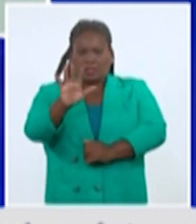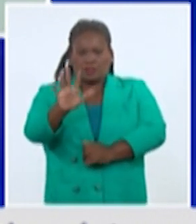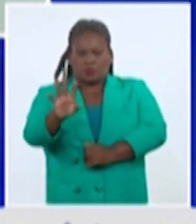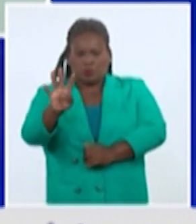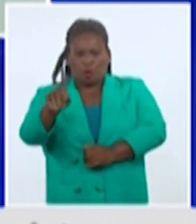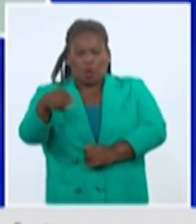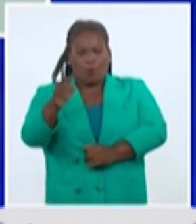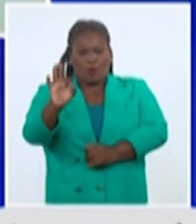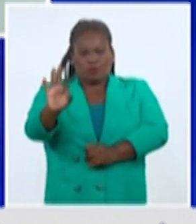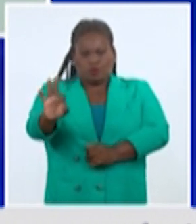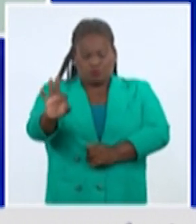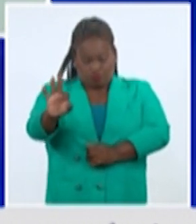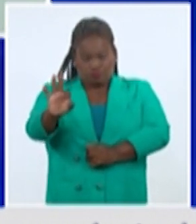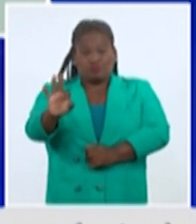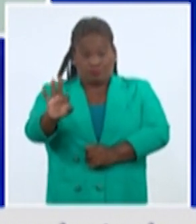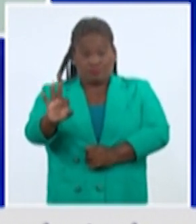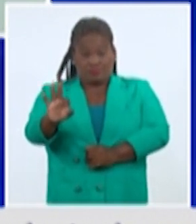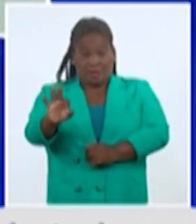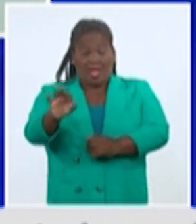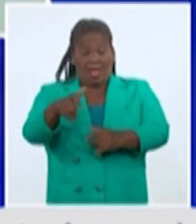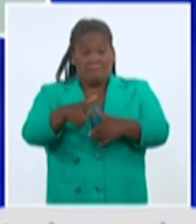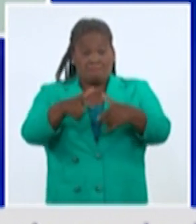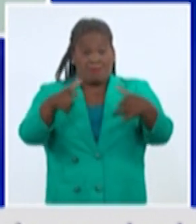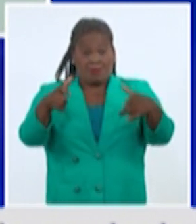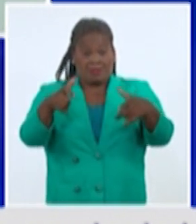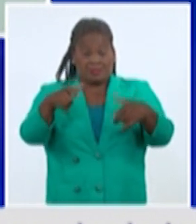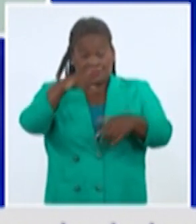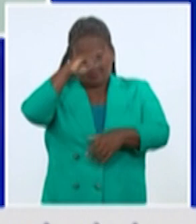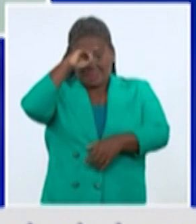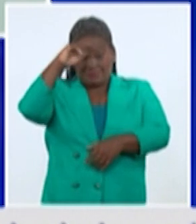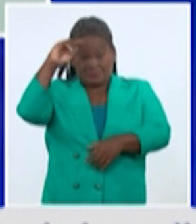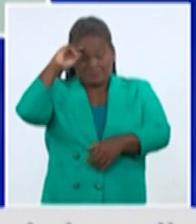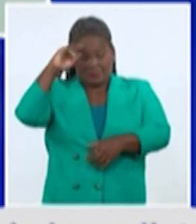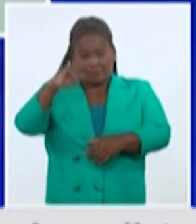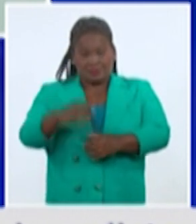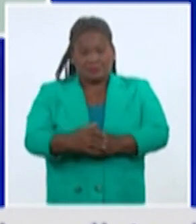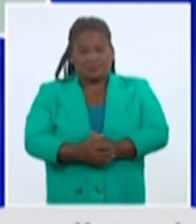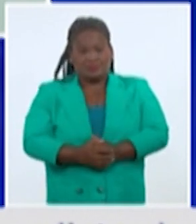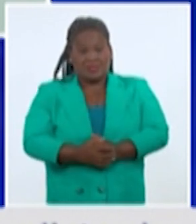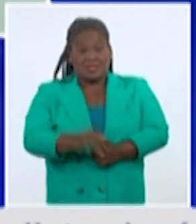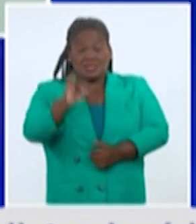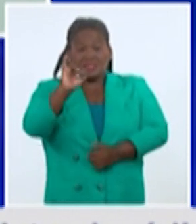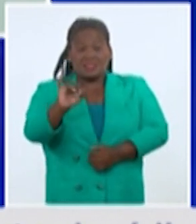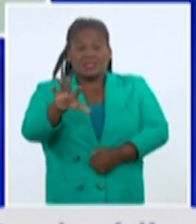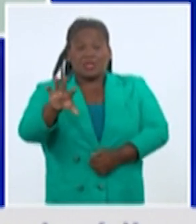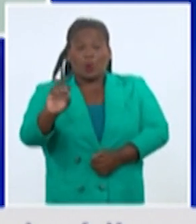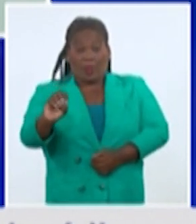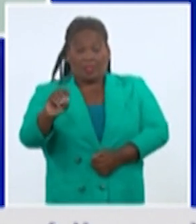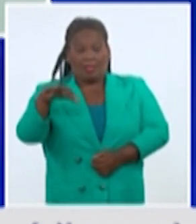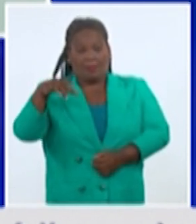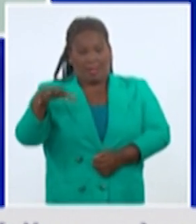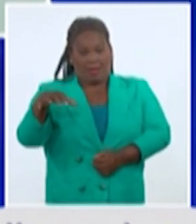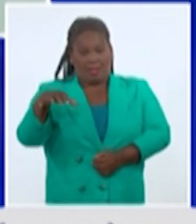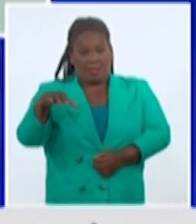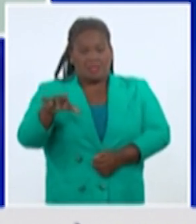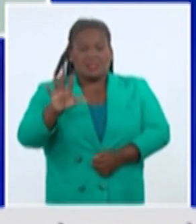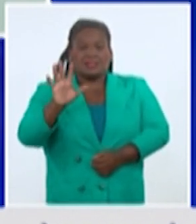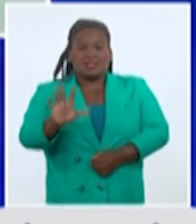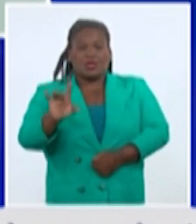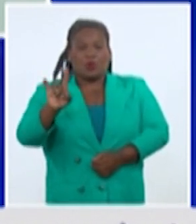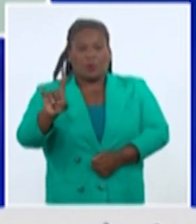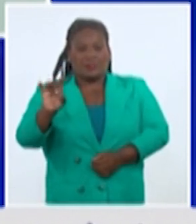754,8, que es la más alta, la de Santi Espíritu, 650 Pinar, 597,